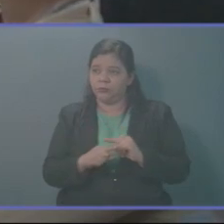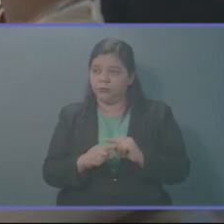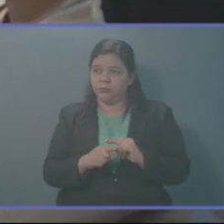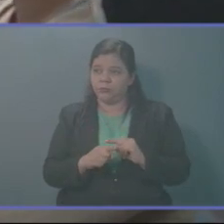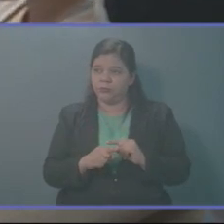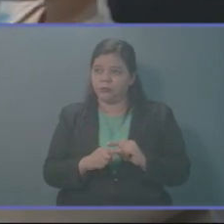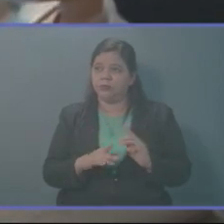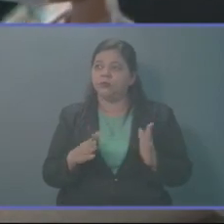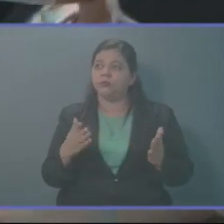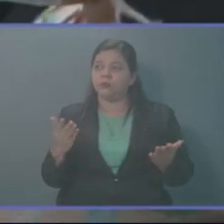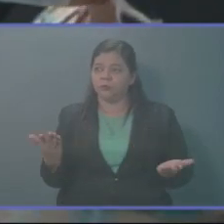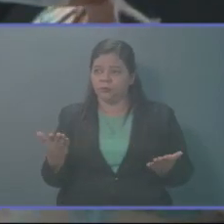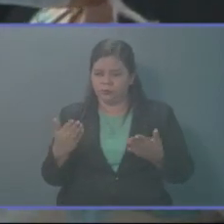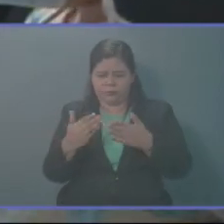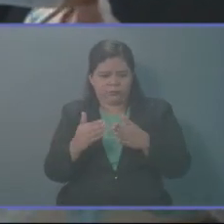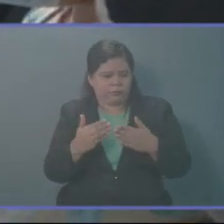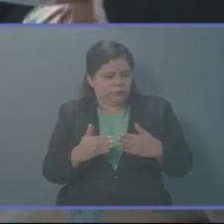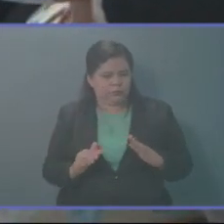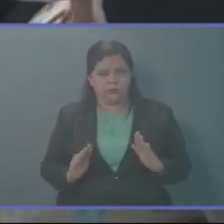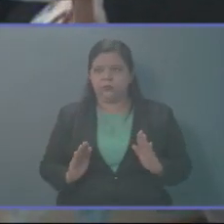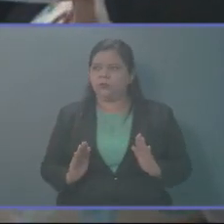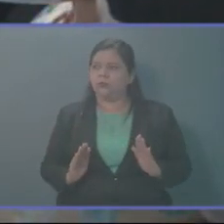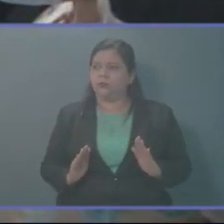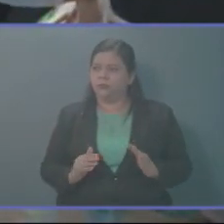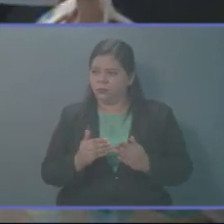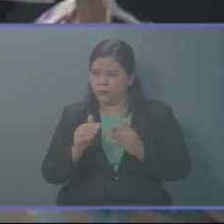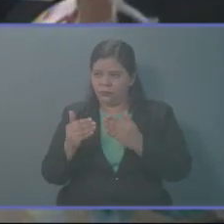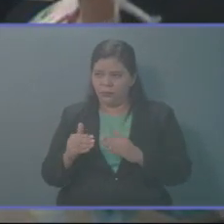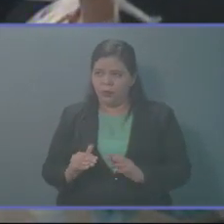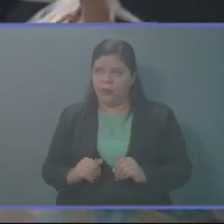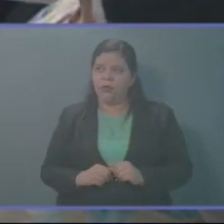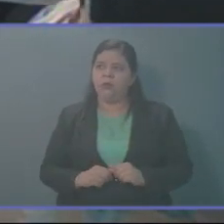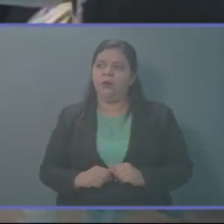va en sentido contrario a esa disposición.